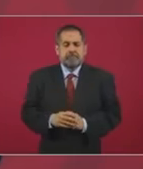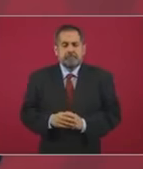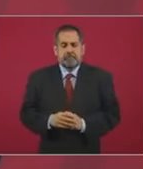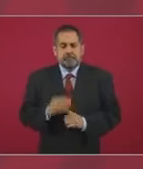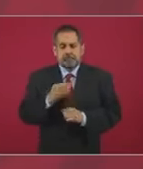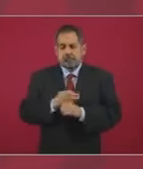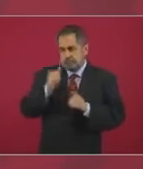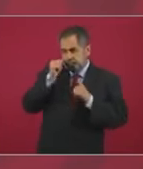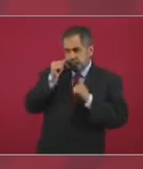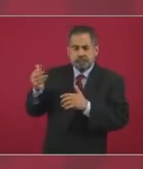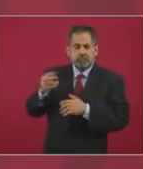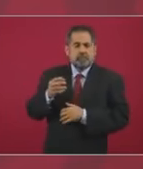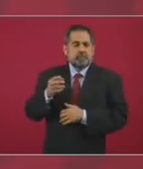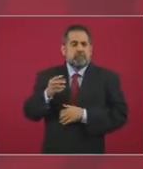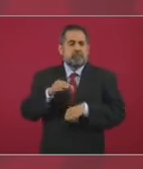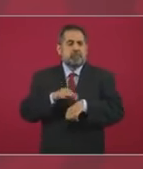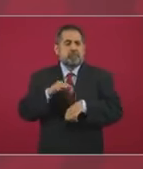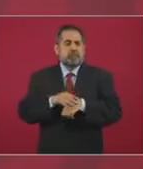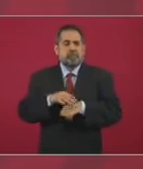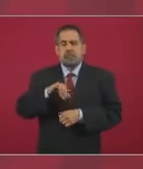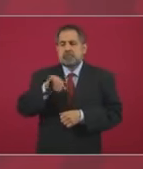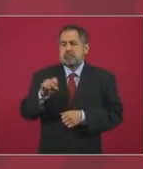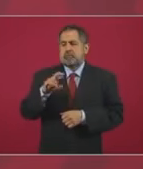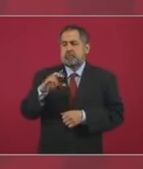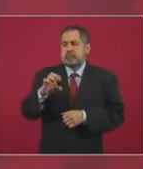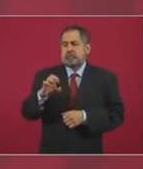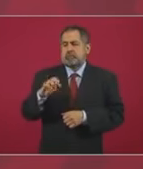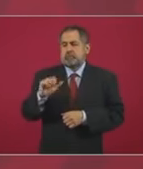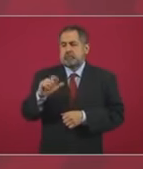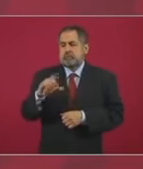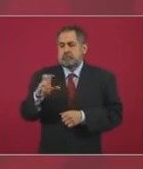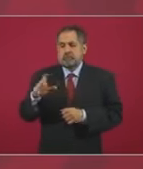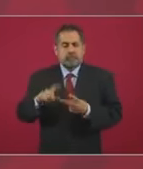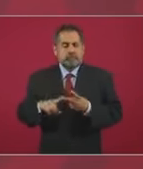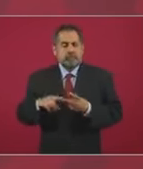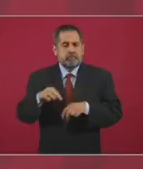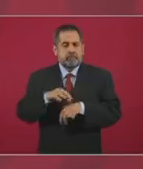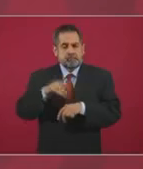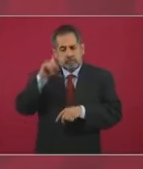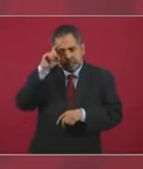escuchar al doctor Jorge Alcocer, a Hugo López-Gatell,